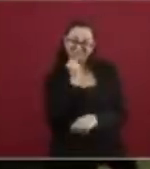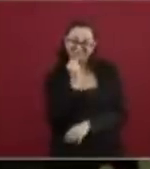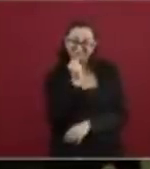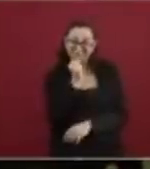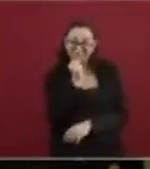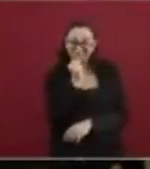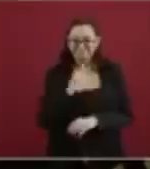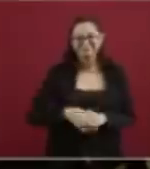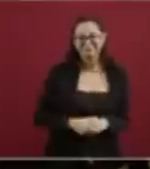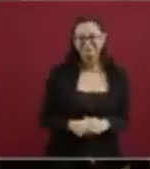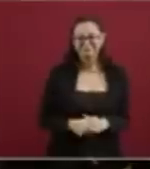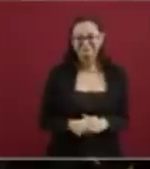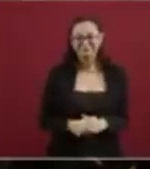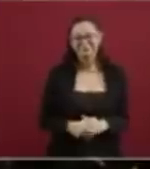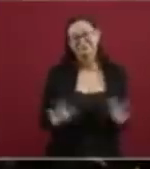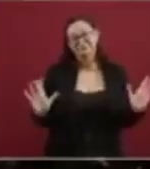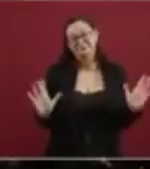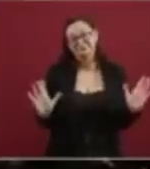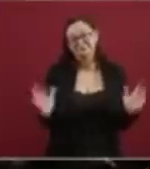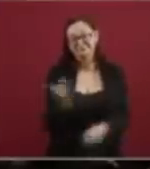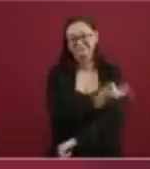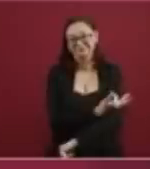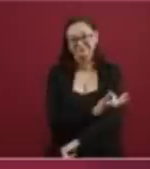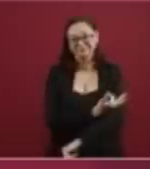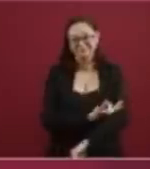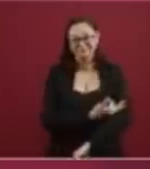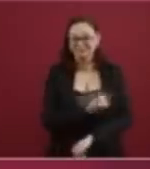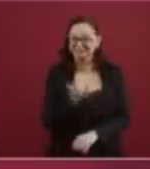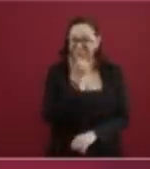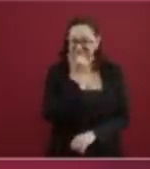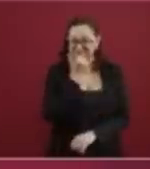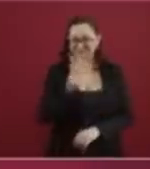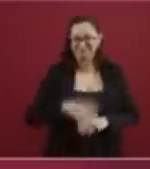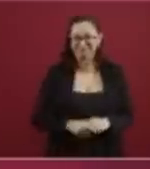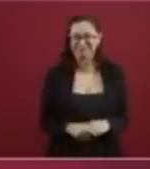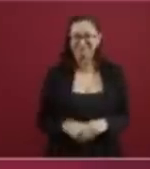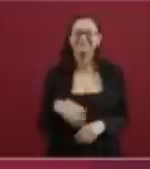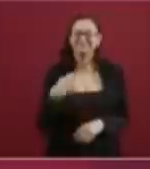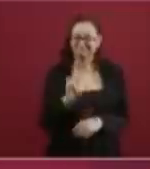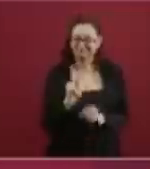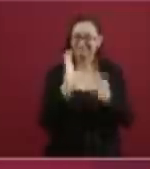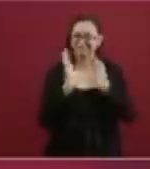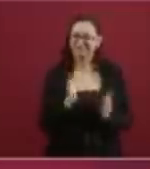y se nos hizo tarde. Pero aquí estamos.